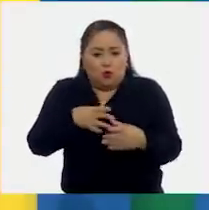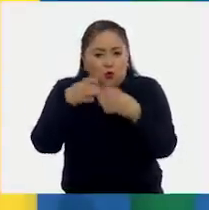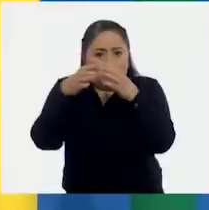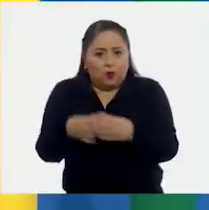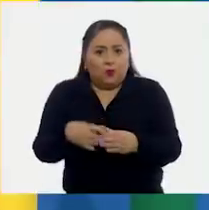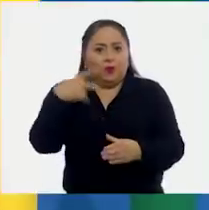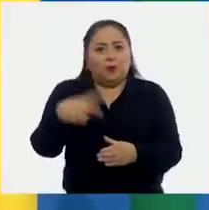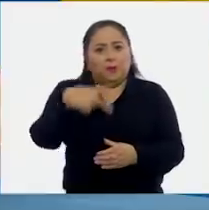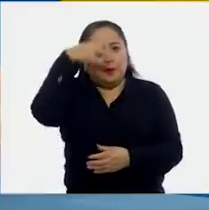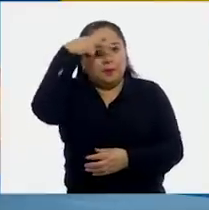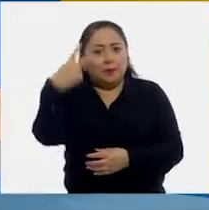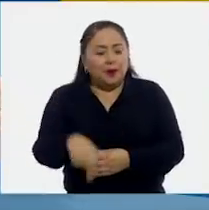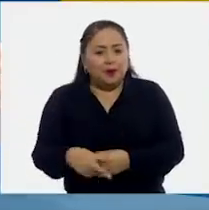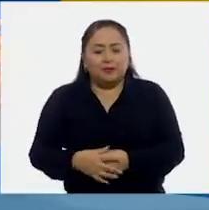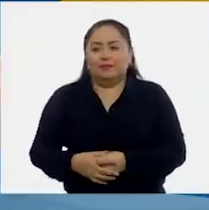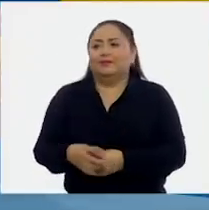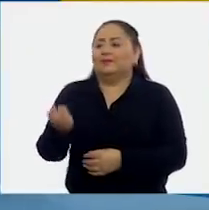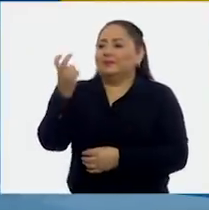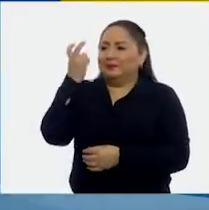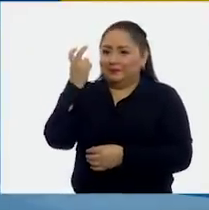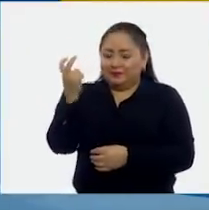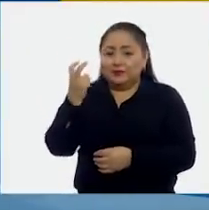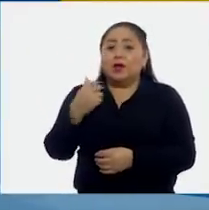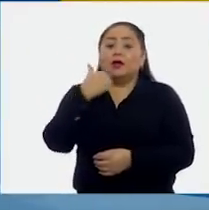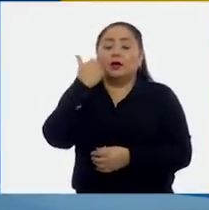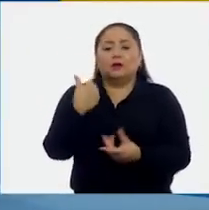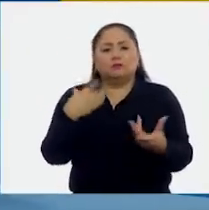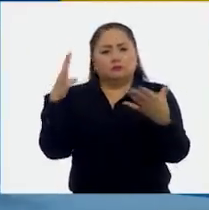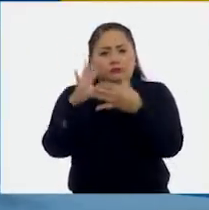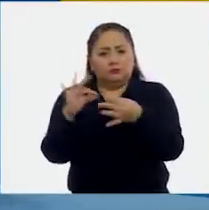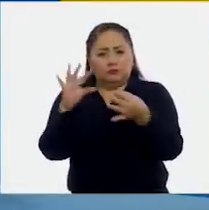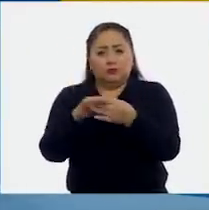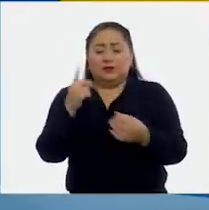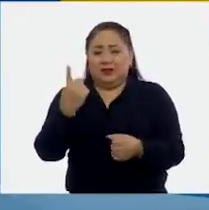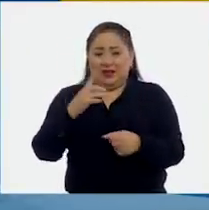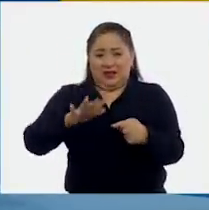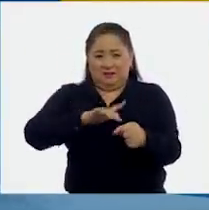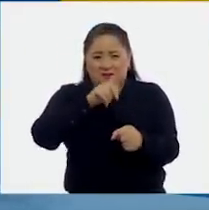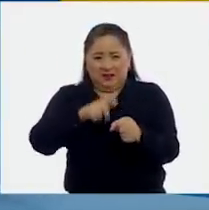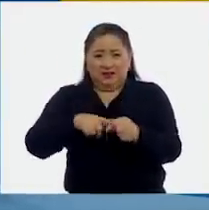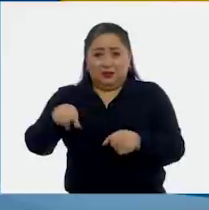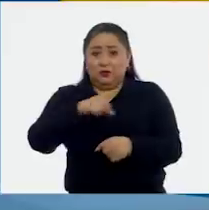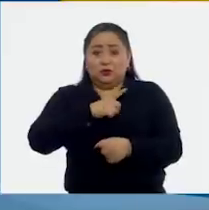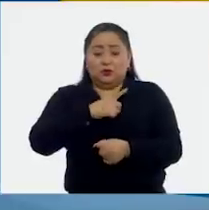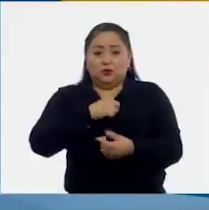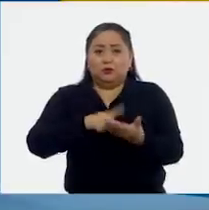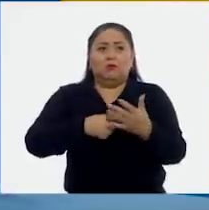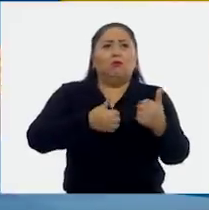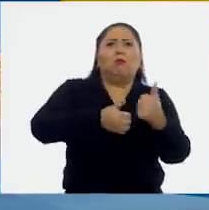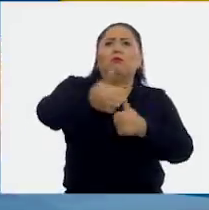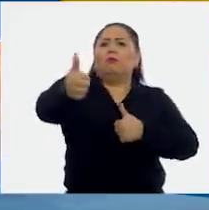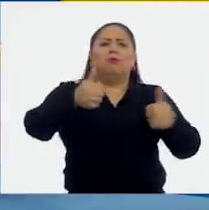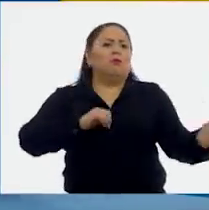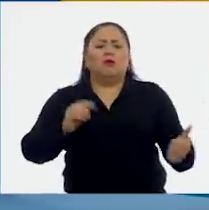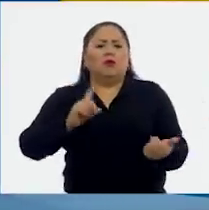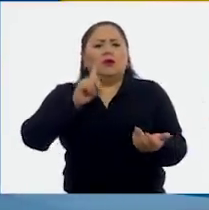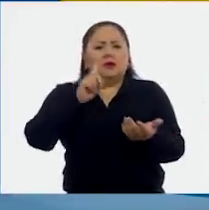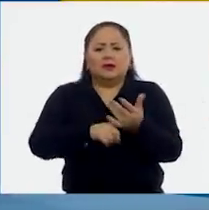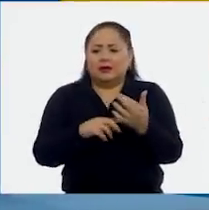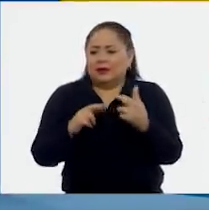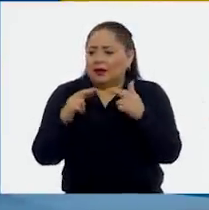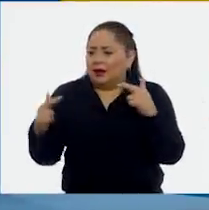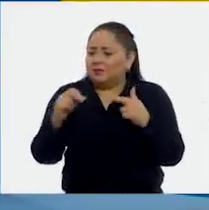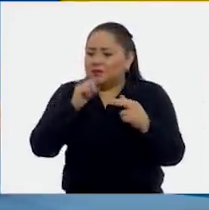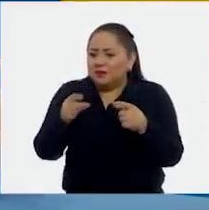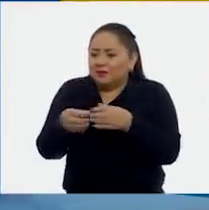de México. Exactamente. También quiero comentarles que los seres vivos no se encuentran aislados, sino que se relacionan